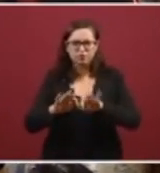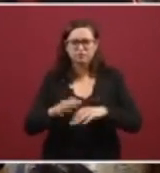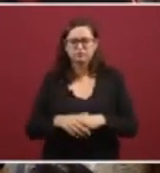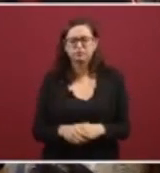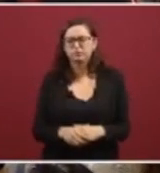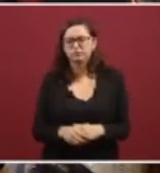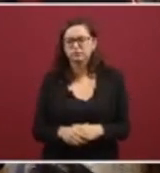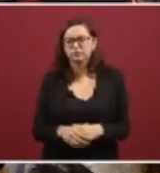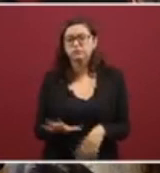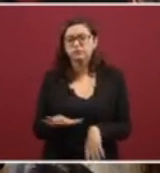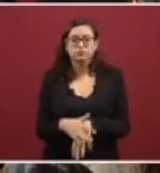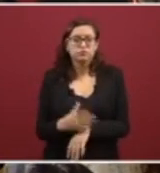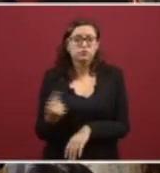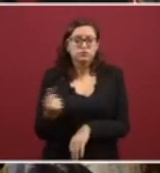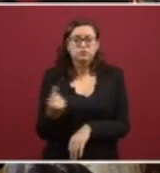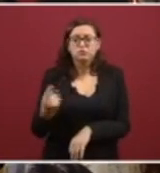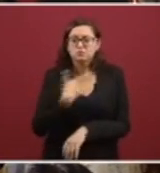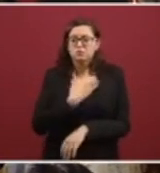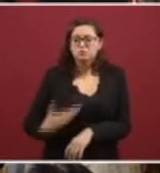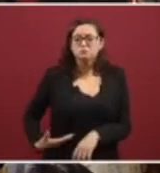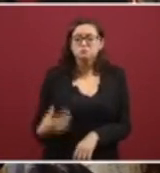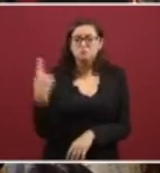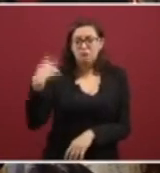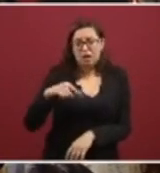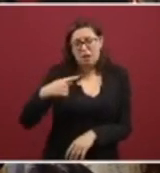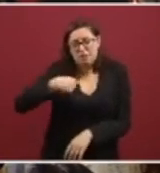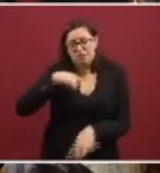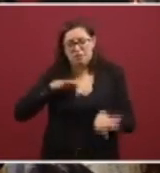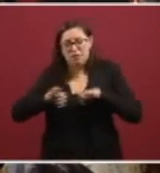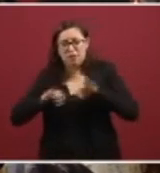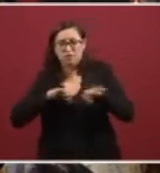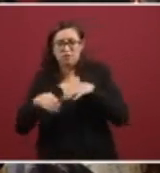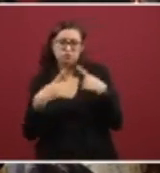¿por qué? Porque la instrucción del presidente es hacer una diplomacia transparente.